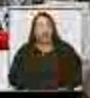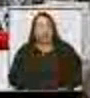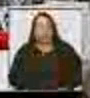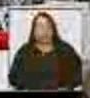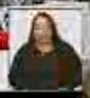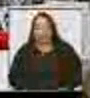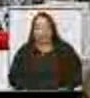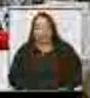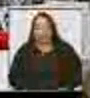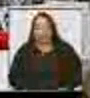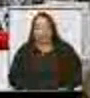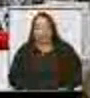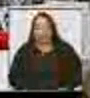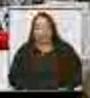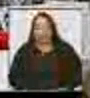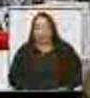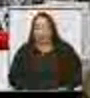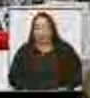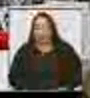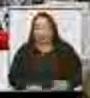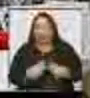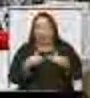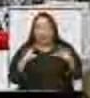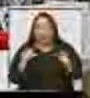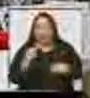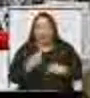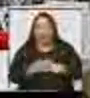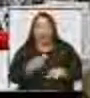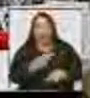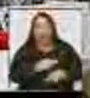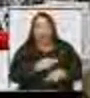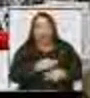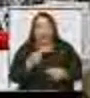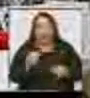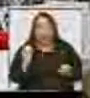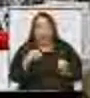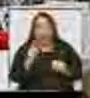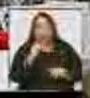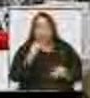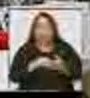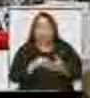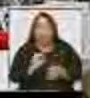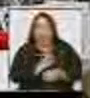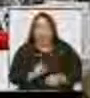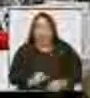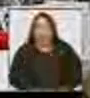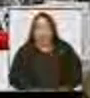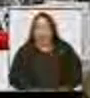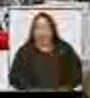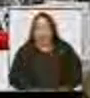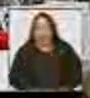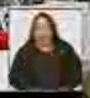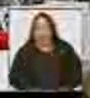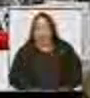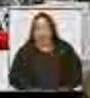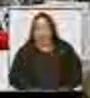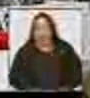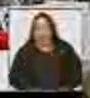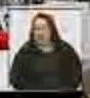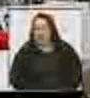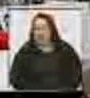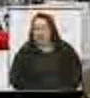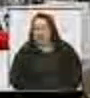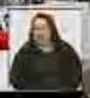a través de su recibo por honorario, también aporta. Entonces SUNAT registra eso. Entonces quienes no registren ningún tipo de aporte durante un